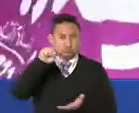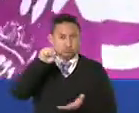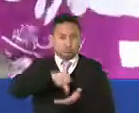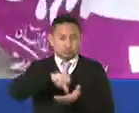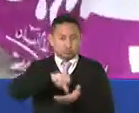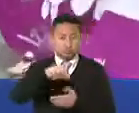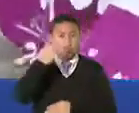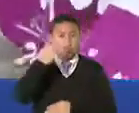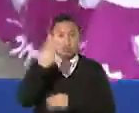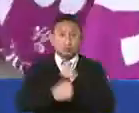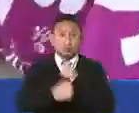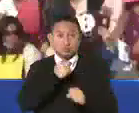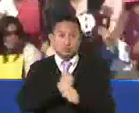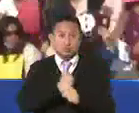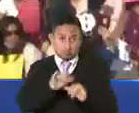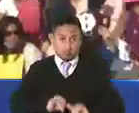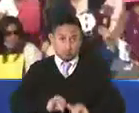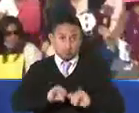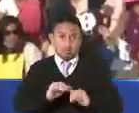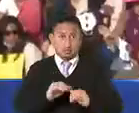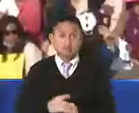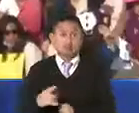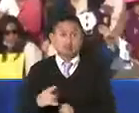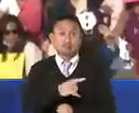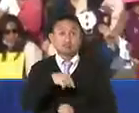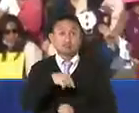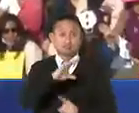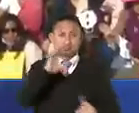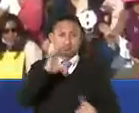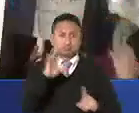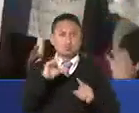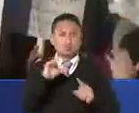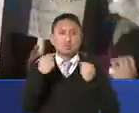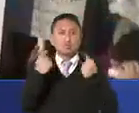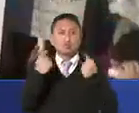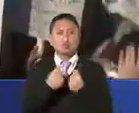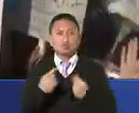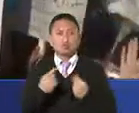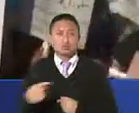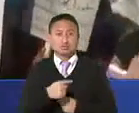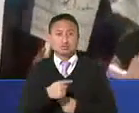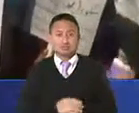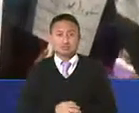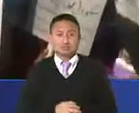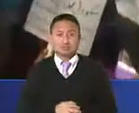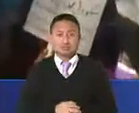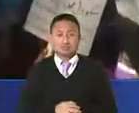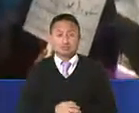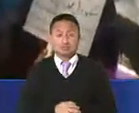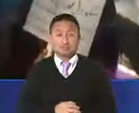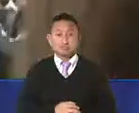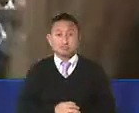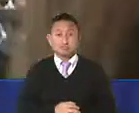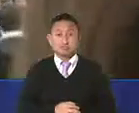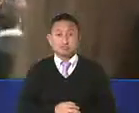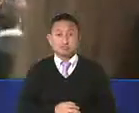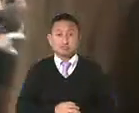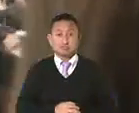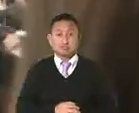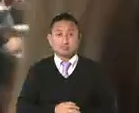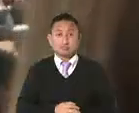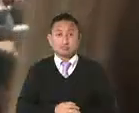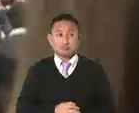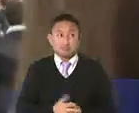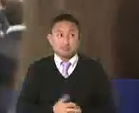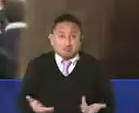esto entre amenazas de críticas de una población considerada conservadora y patriarcal es simplemente un derecho humano